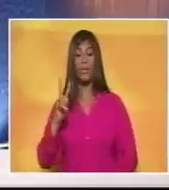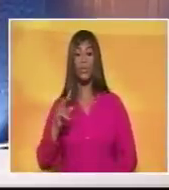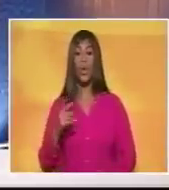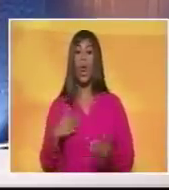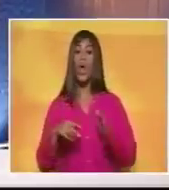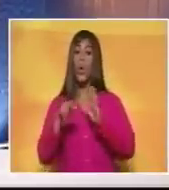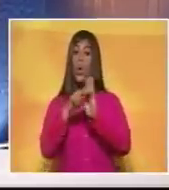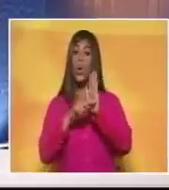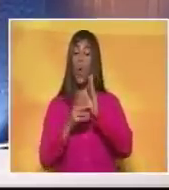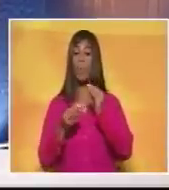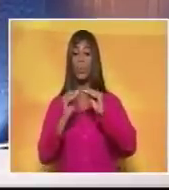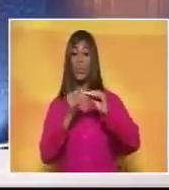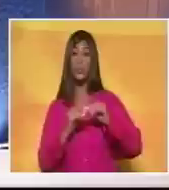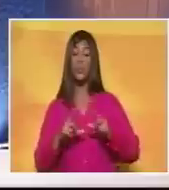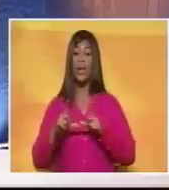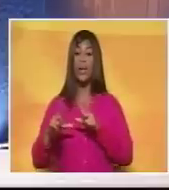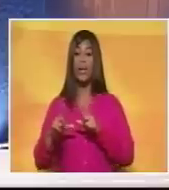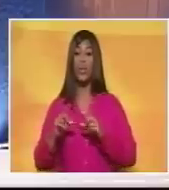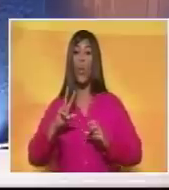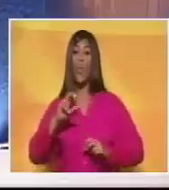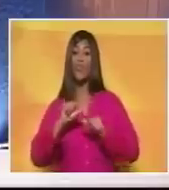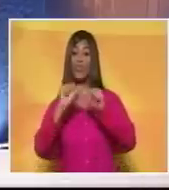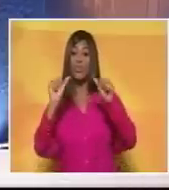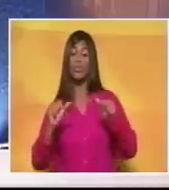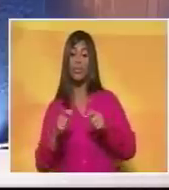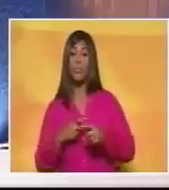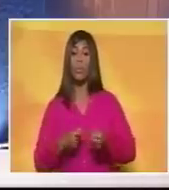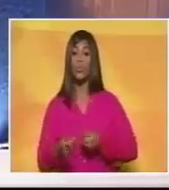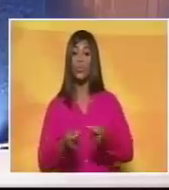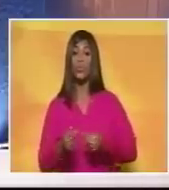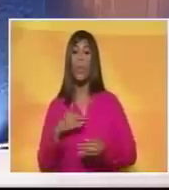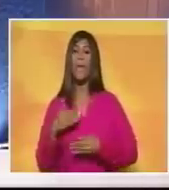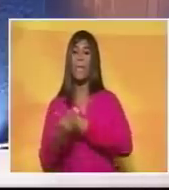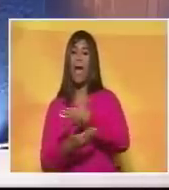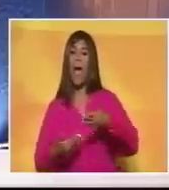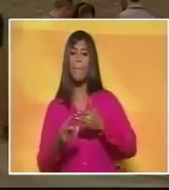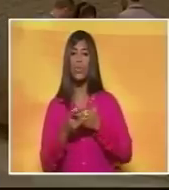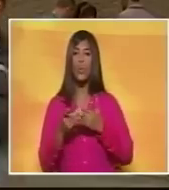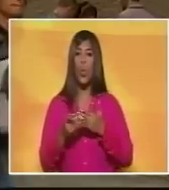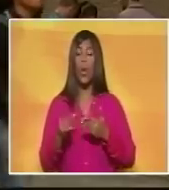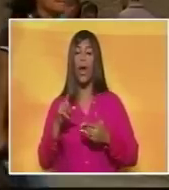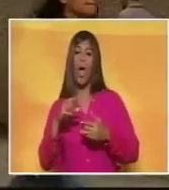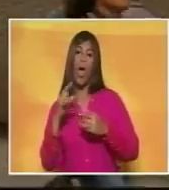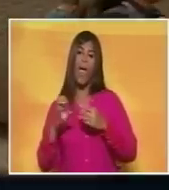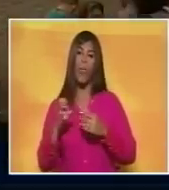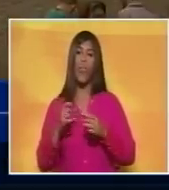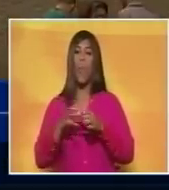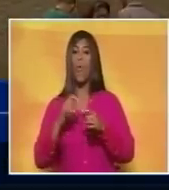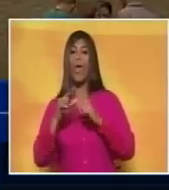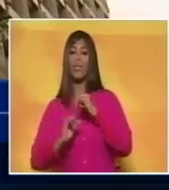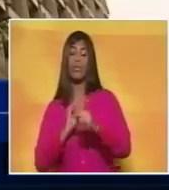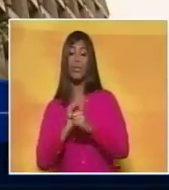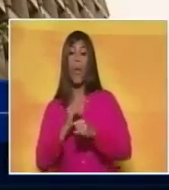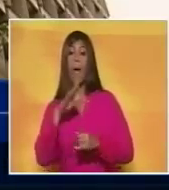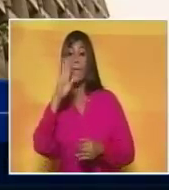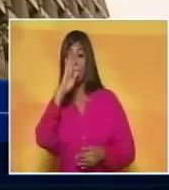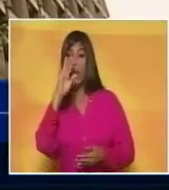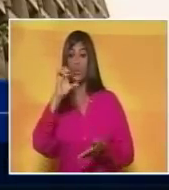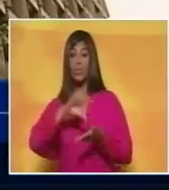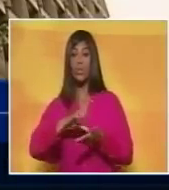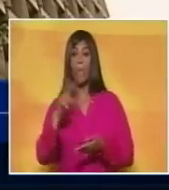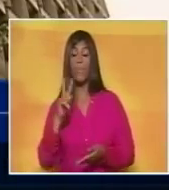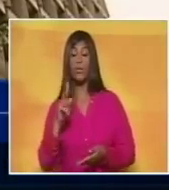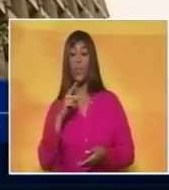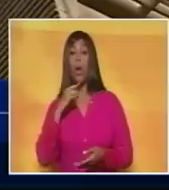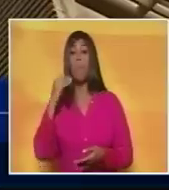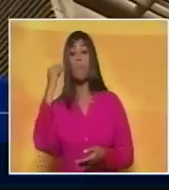estructuró las normas por las cuales se regirá el nuevo sistema financiero de las mesas de cambio. El Banco Central de Venezuela, cuando lo estime pertinente,